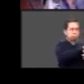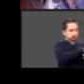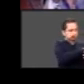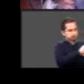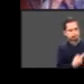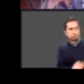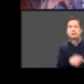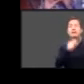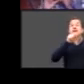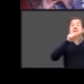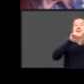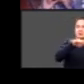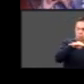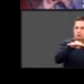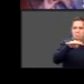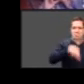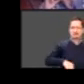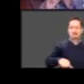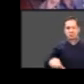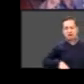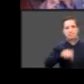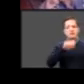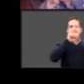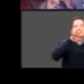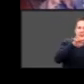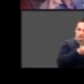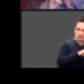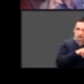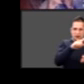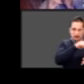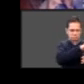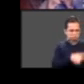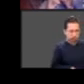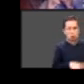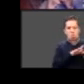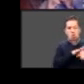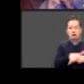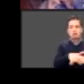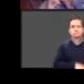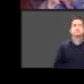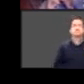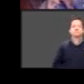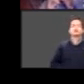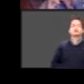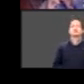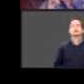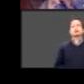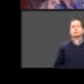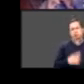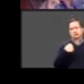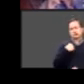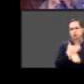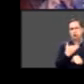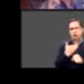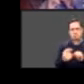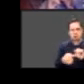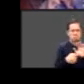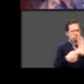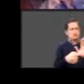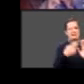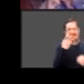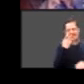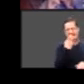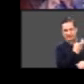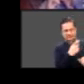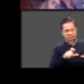ese derecho y el acceso a esa atención ¿no? aquí solamente les enlisté algunos de los